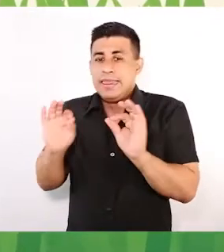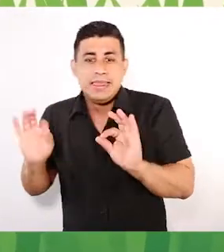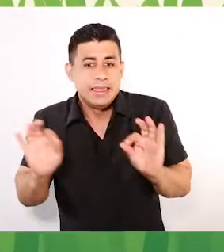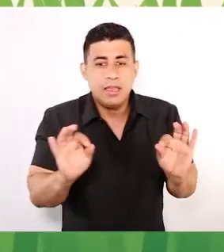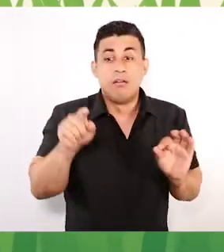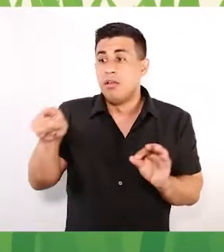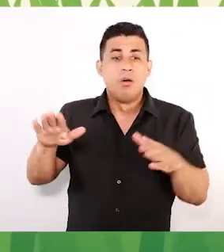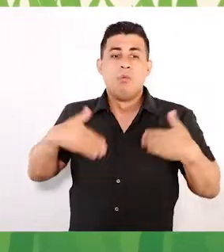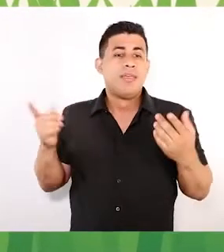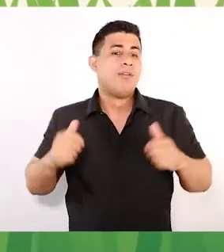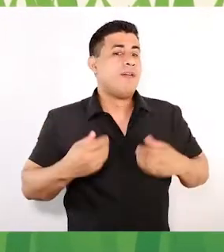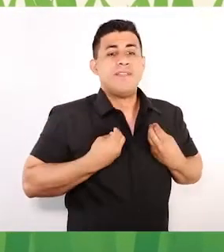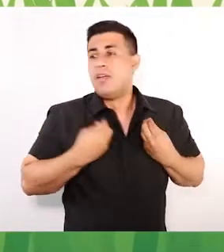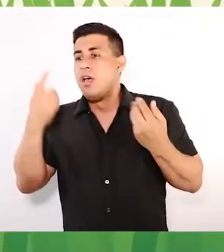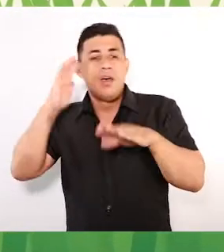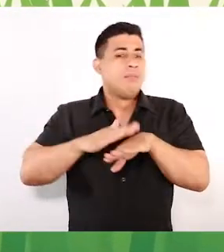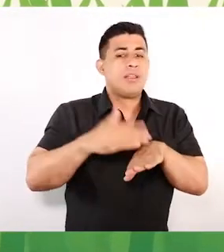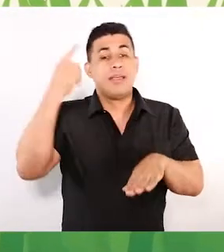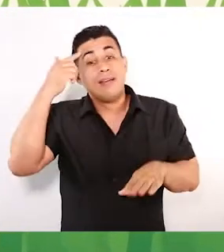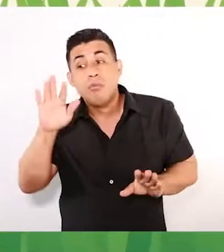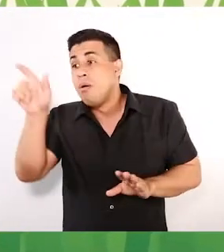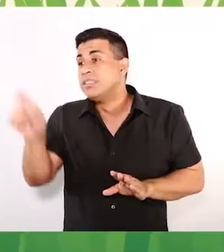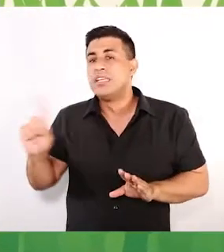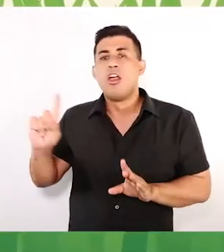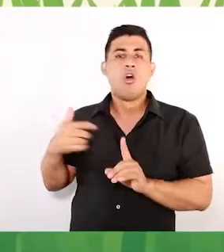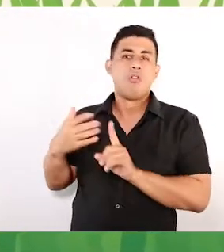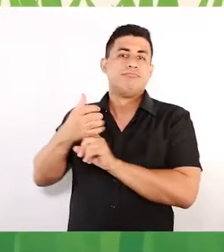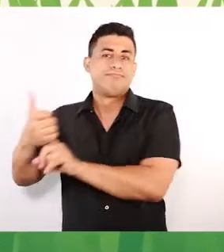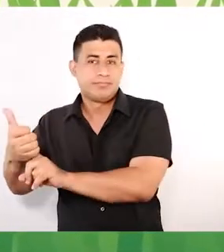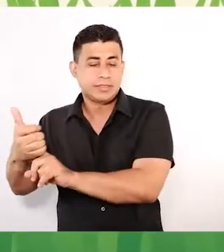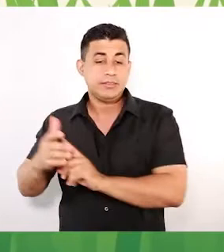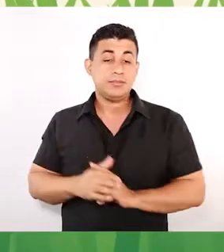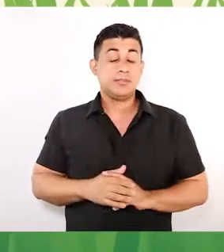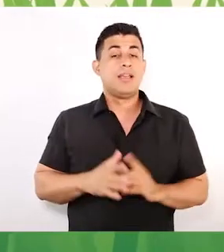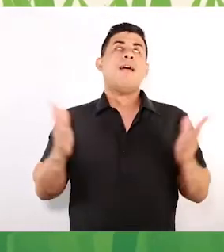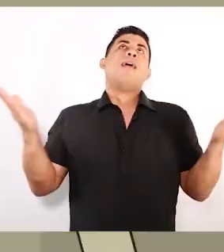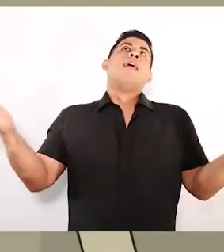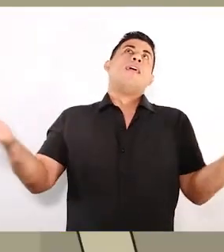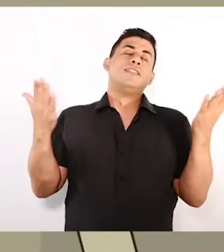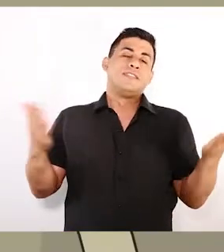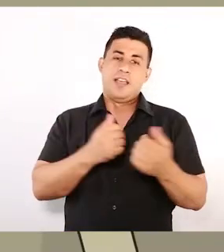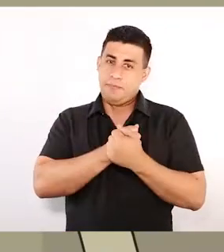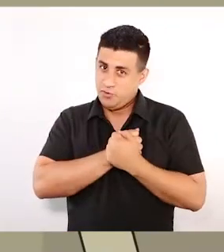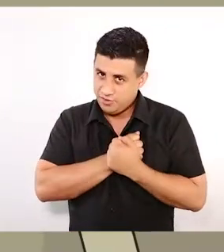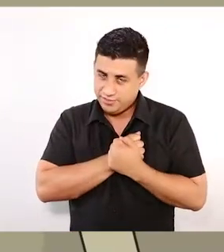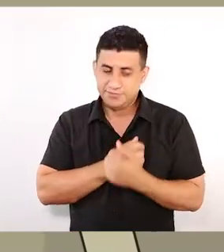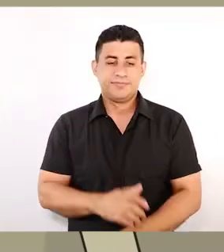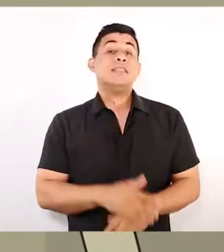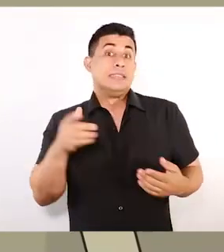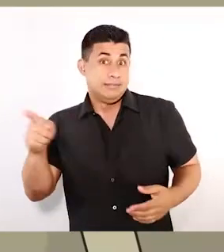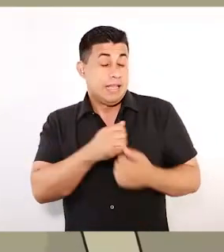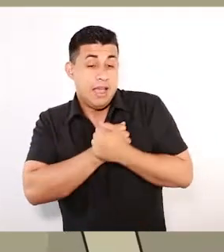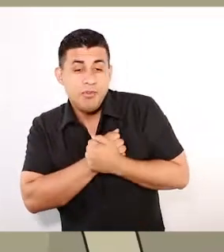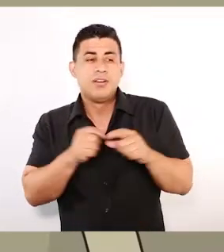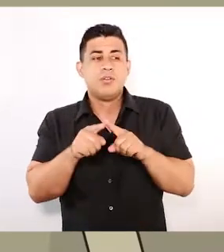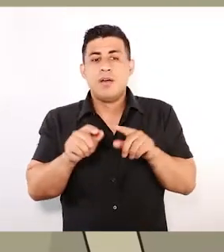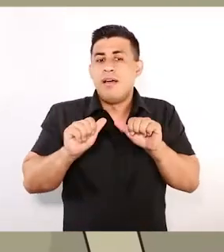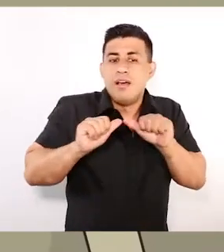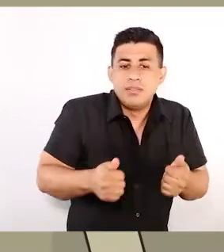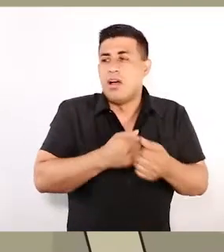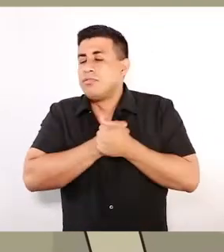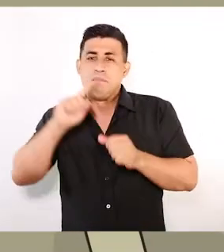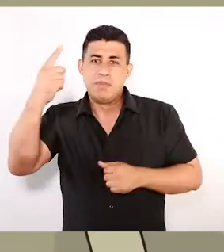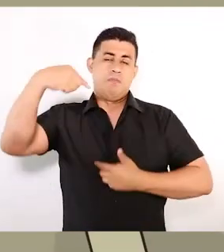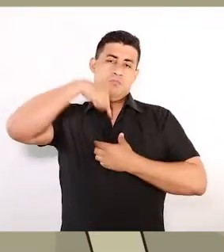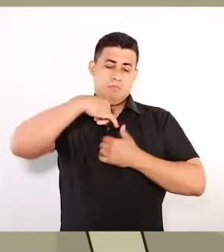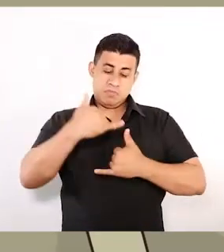él o ella no podremos vivir porque creemos que esa persona nos pertenece. ¡Ay, el amor! El amor